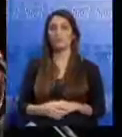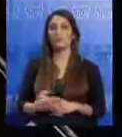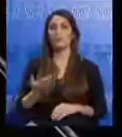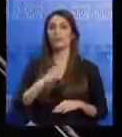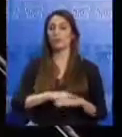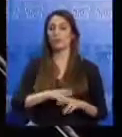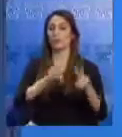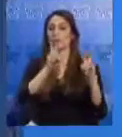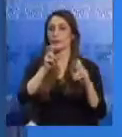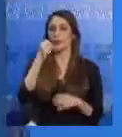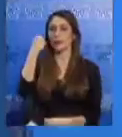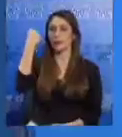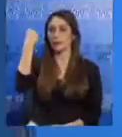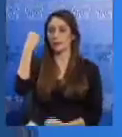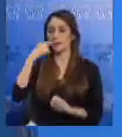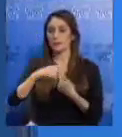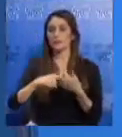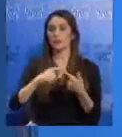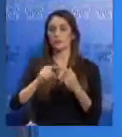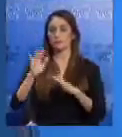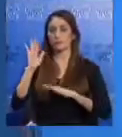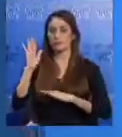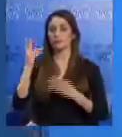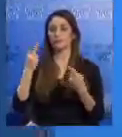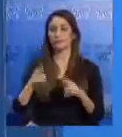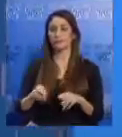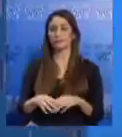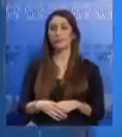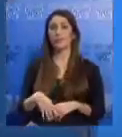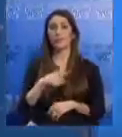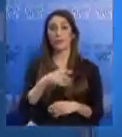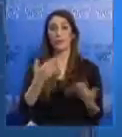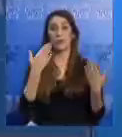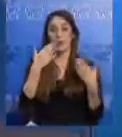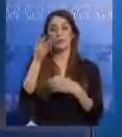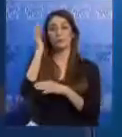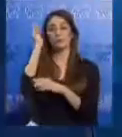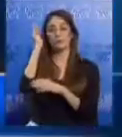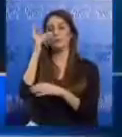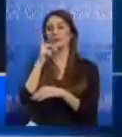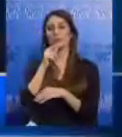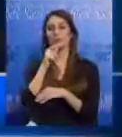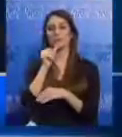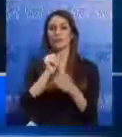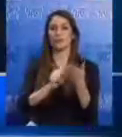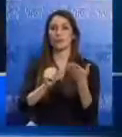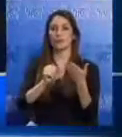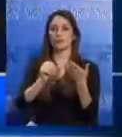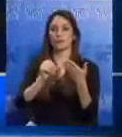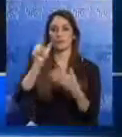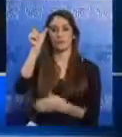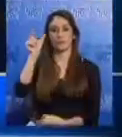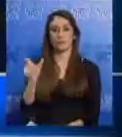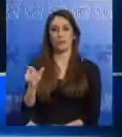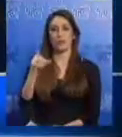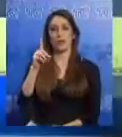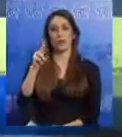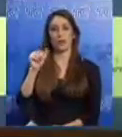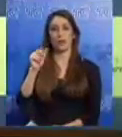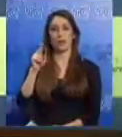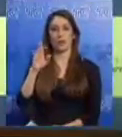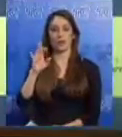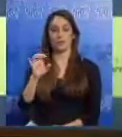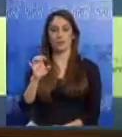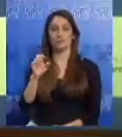derechos y de compromisos. El foro en Guayaquil contó con la participación de la ministra Duarte. Este evento es parte